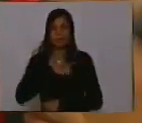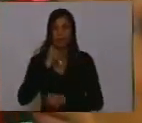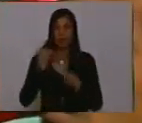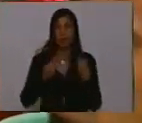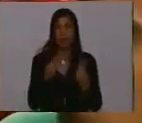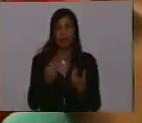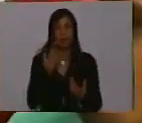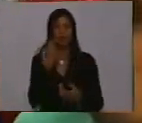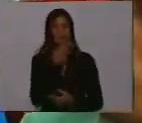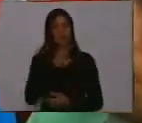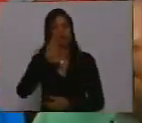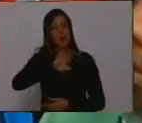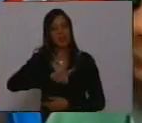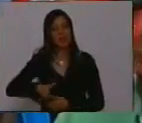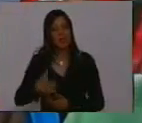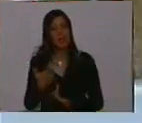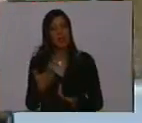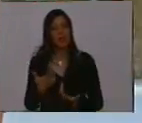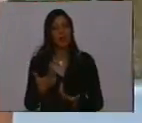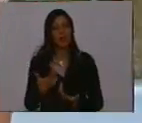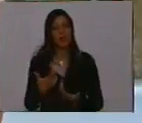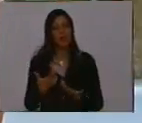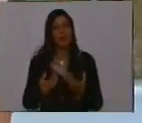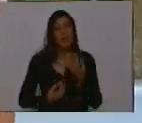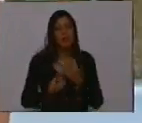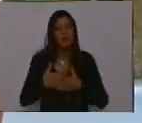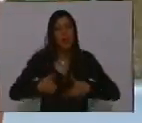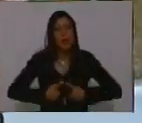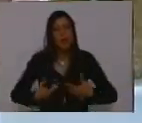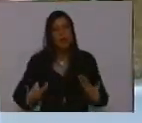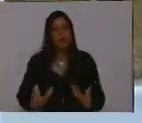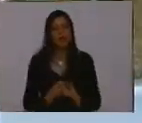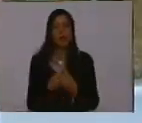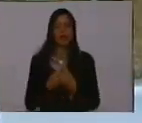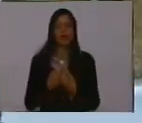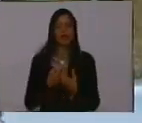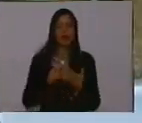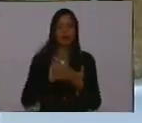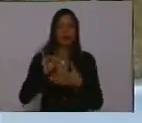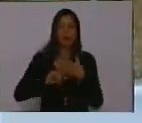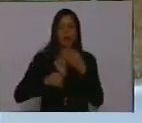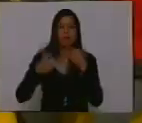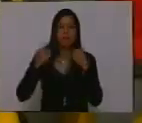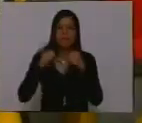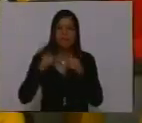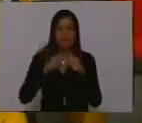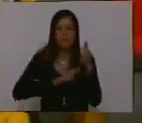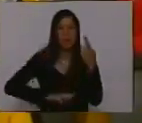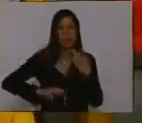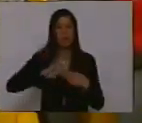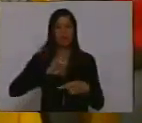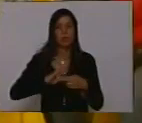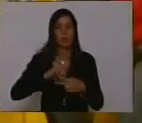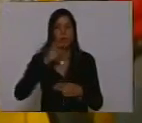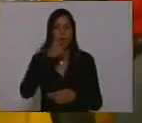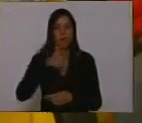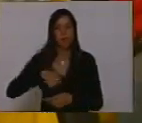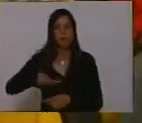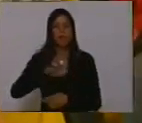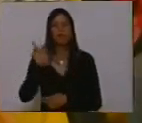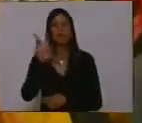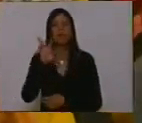asumir también el deber de construir ese esfuerzo juntos. Construir con el Estado revolucionario, que es el gobierno del pueblo y el gobierno de la